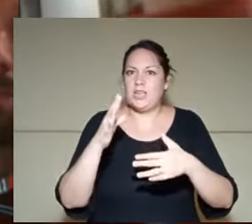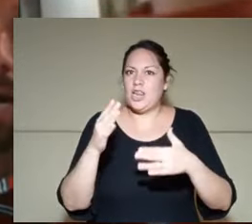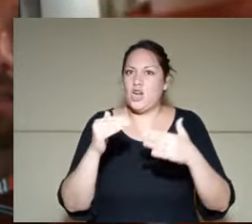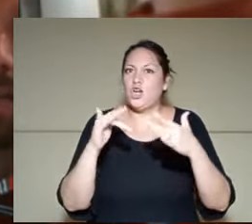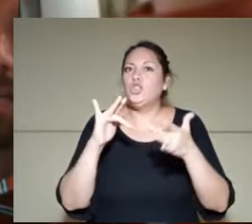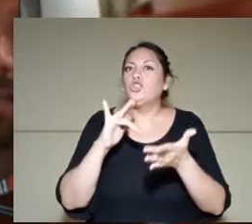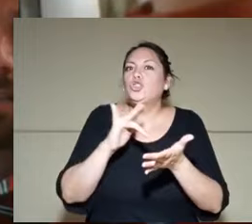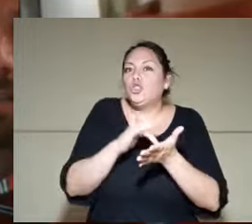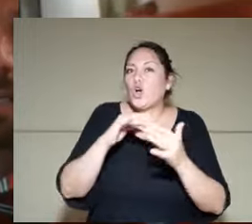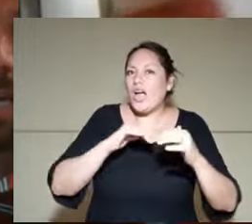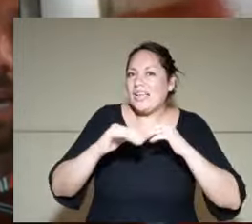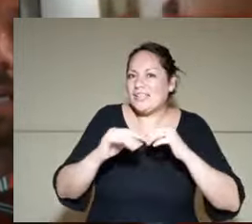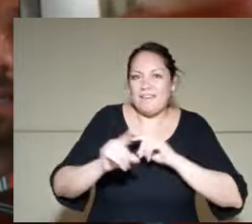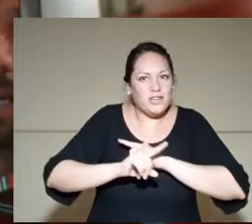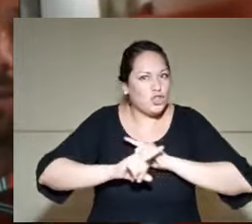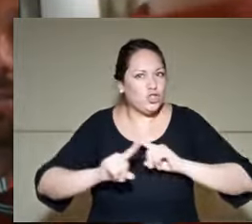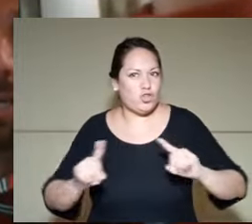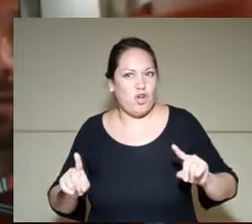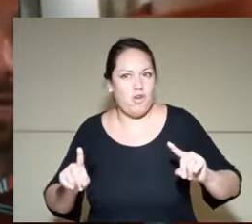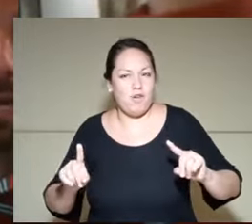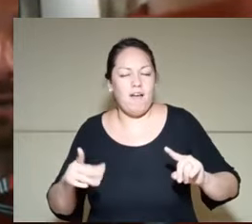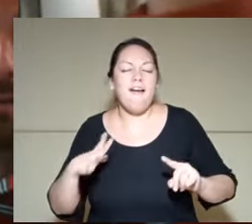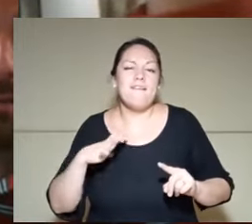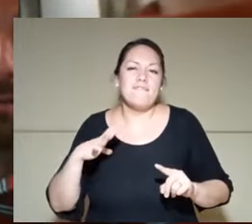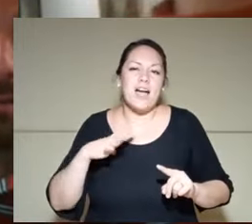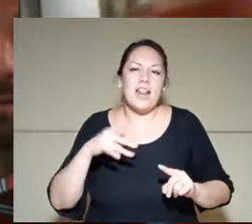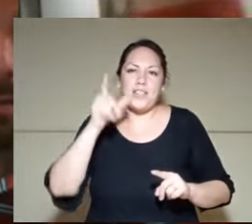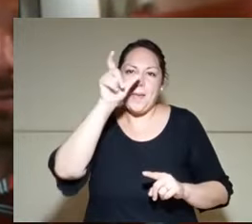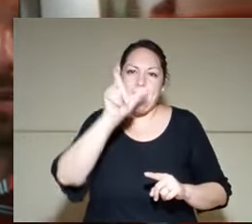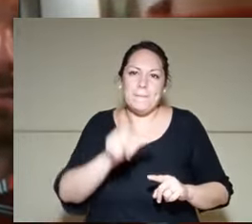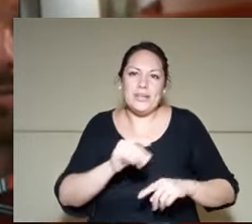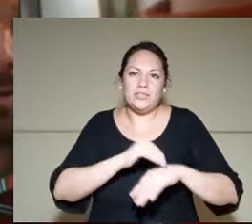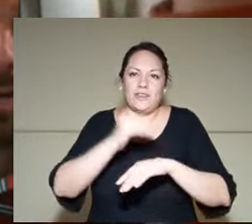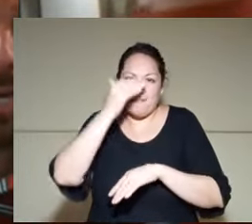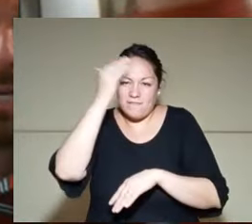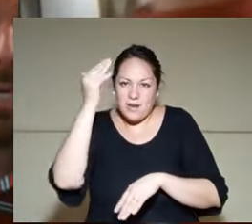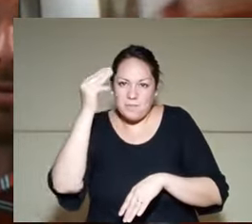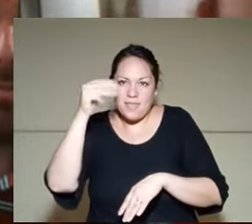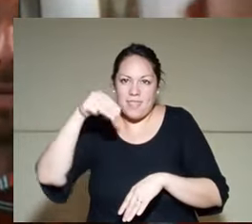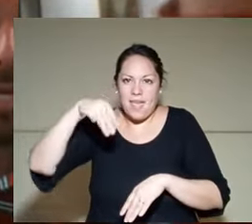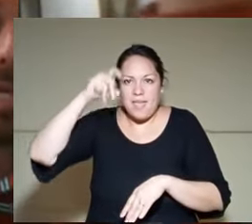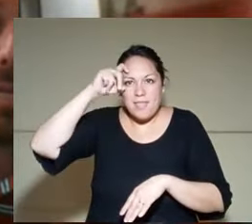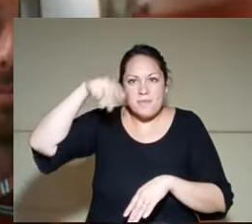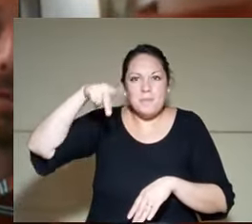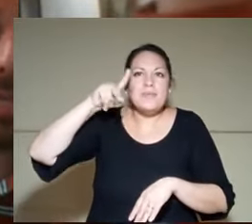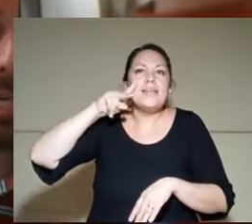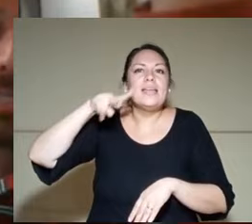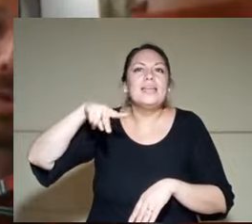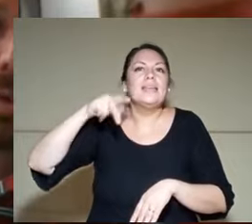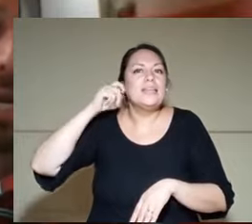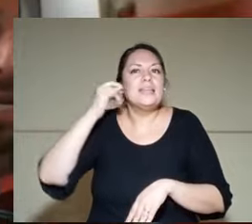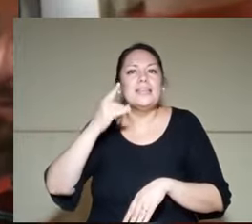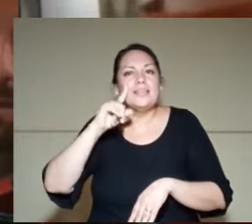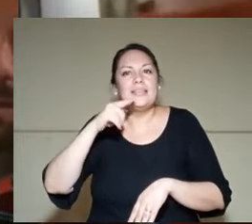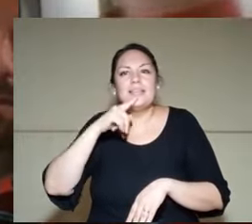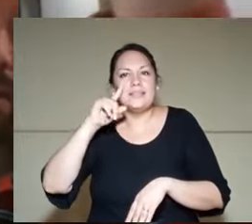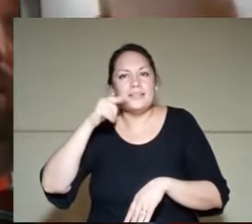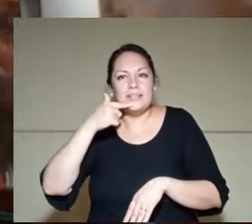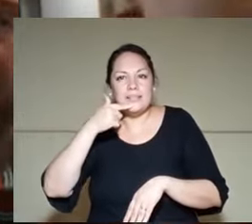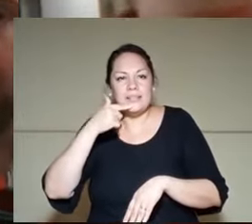no invade el tejido cerebral. Por eso una persona con meningitis puede tener